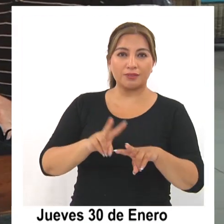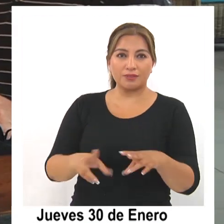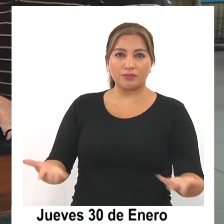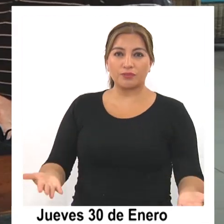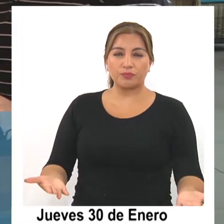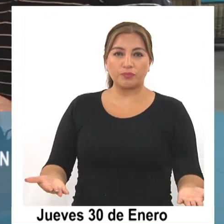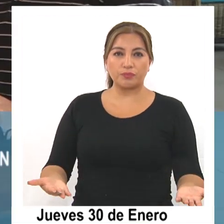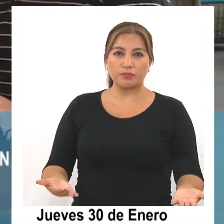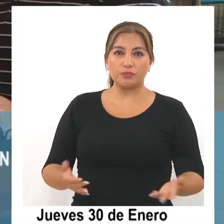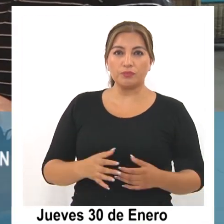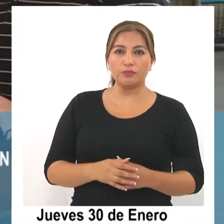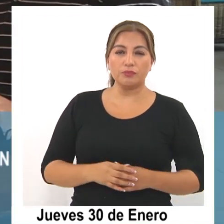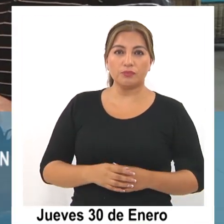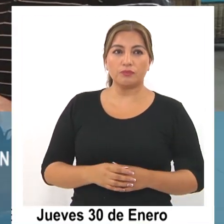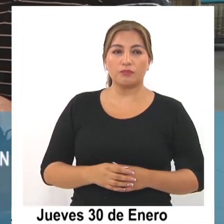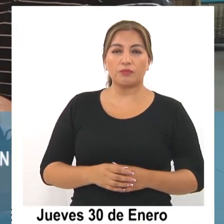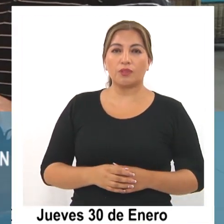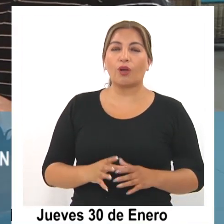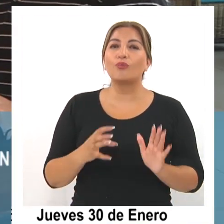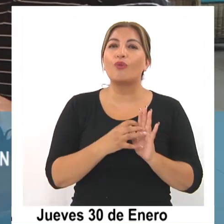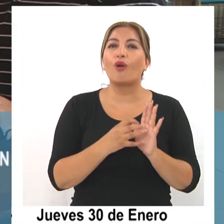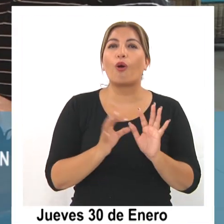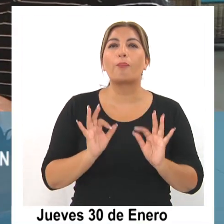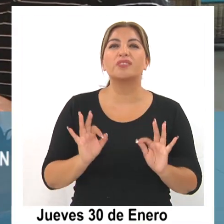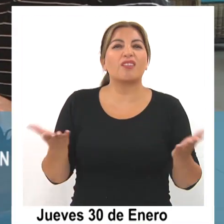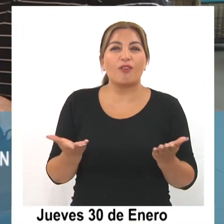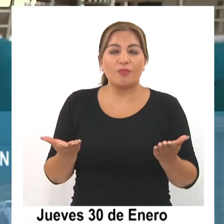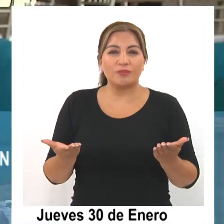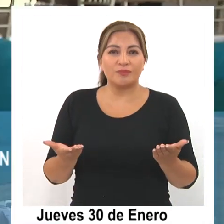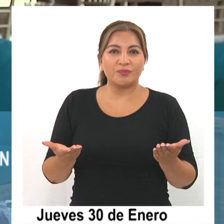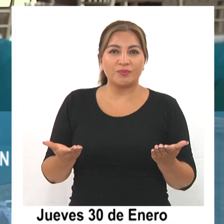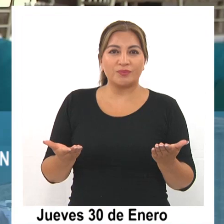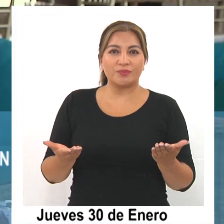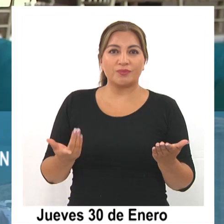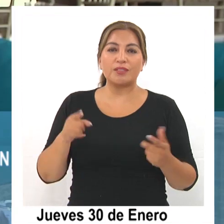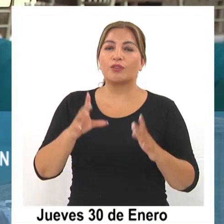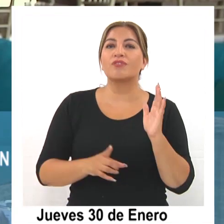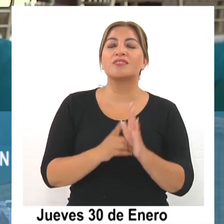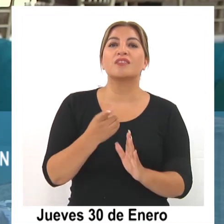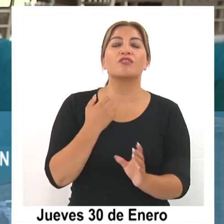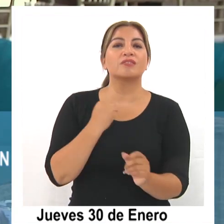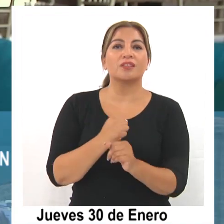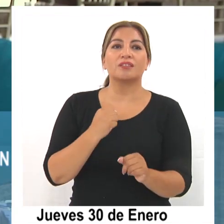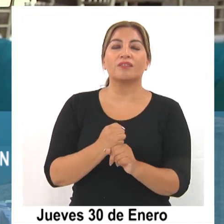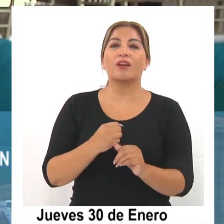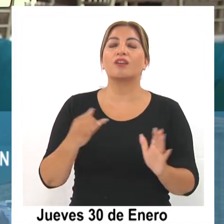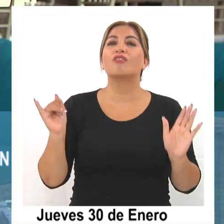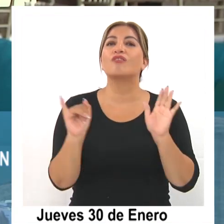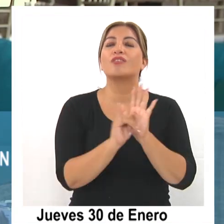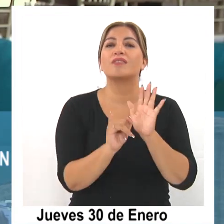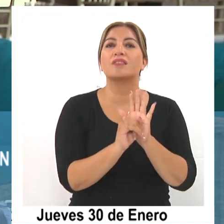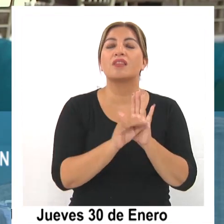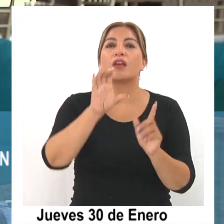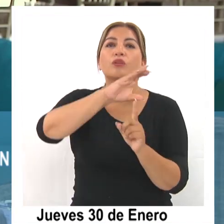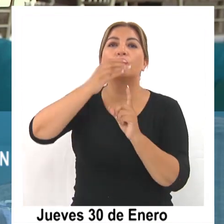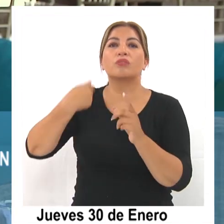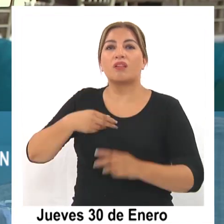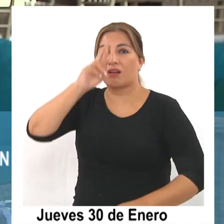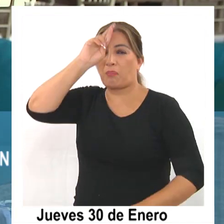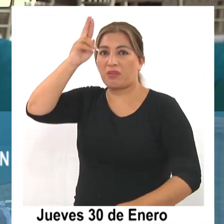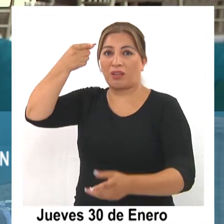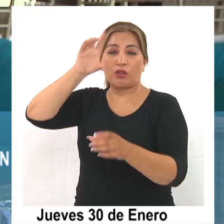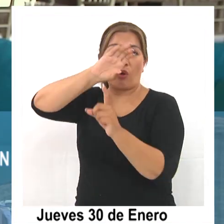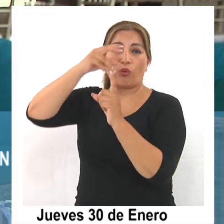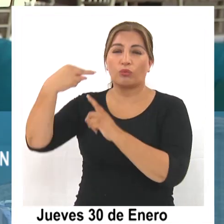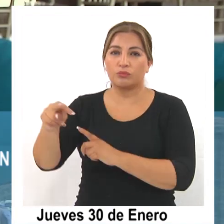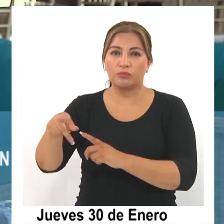con un sello especial y ese sello especial es un desarrollo productivo pero con identidad cultural respetando las